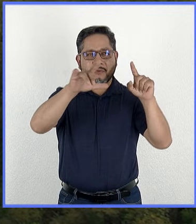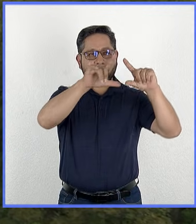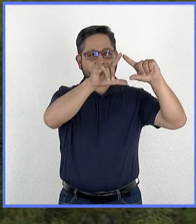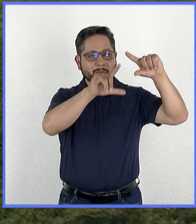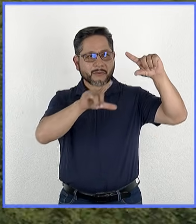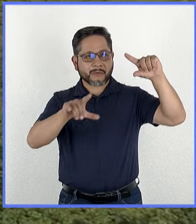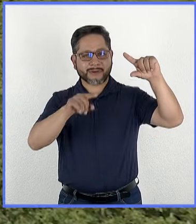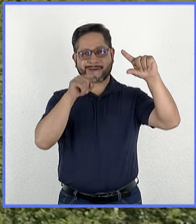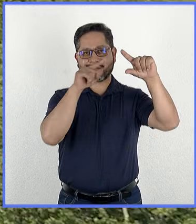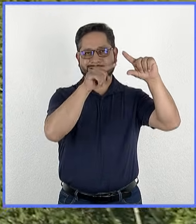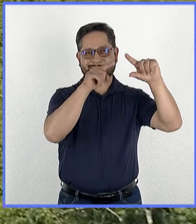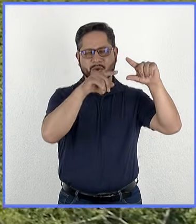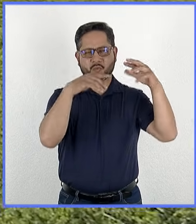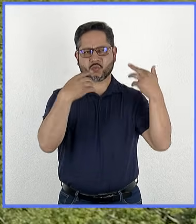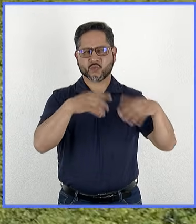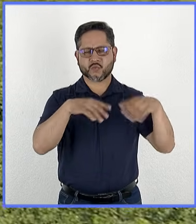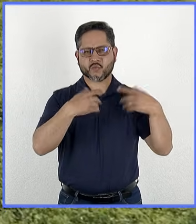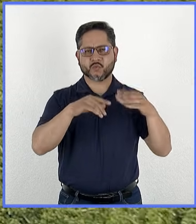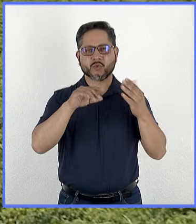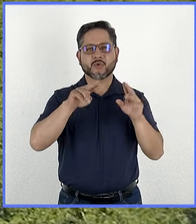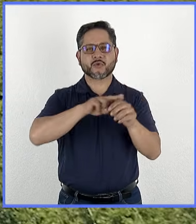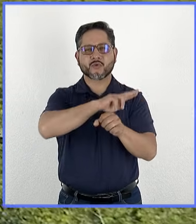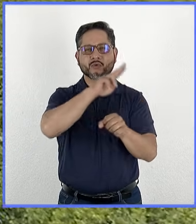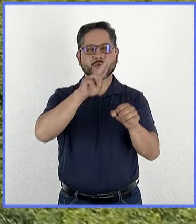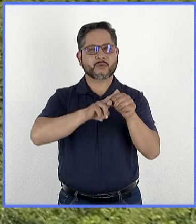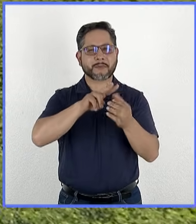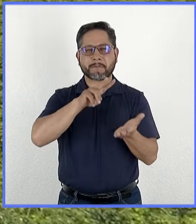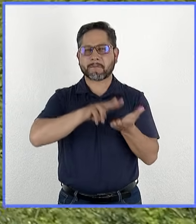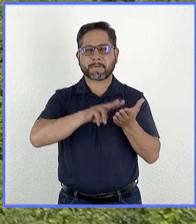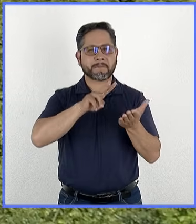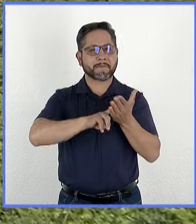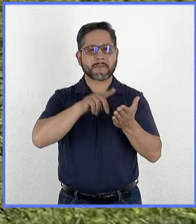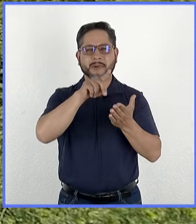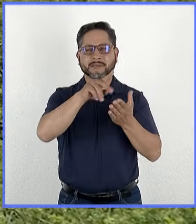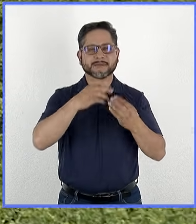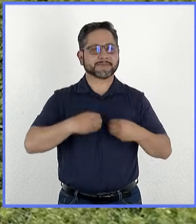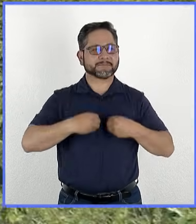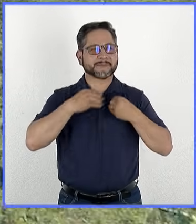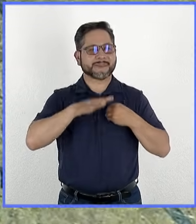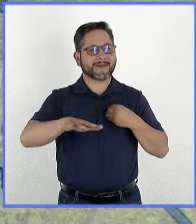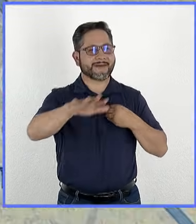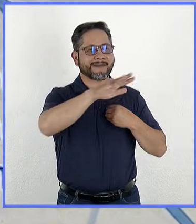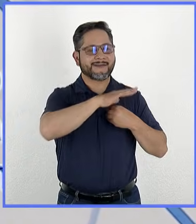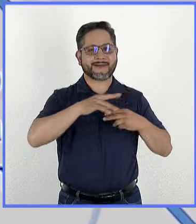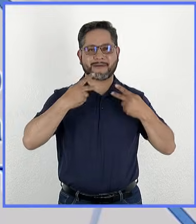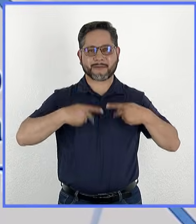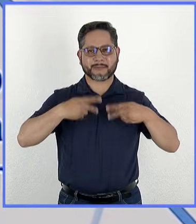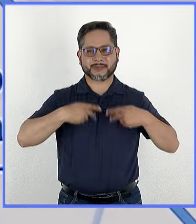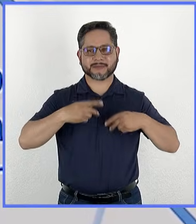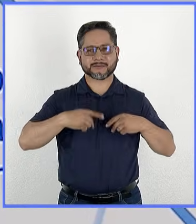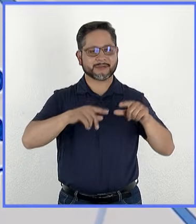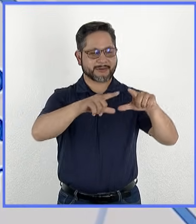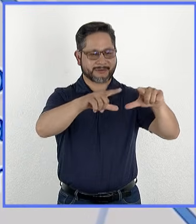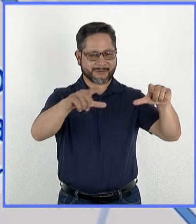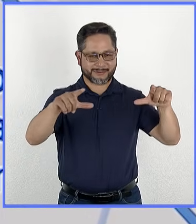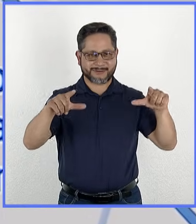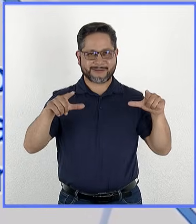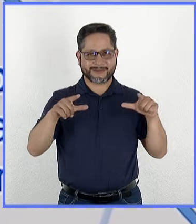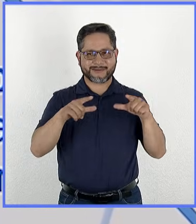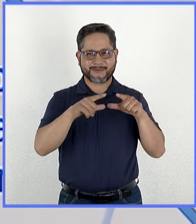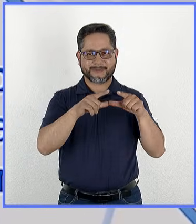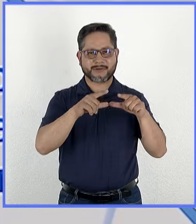Tamaulipas, hay un tesoro natural que guarda pasajes de su historia y le da vida a sus habitantes. La Laguna de la Vega